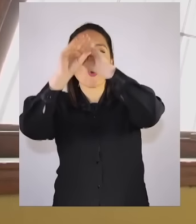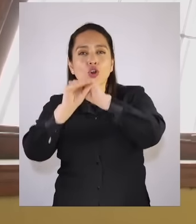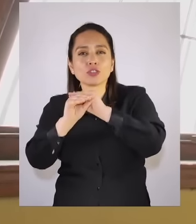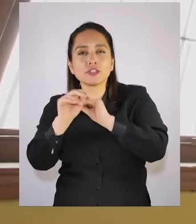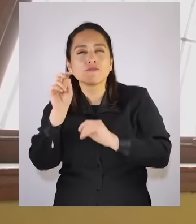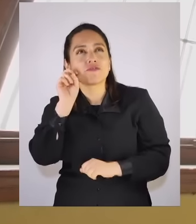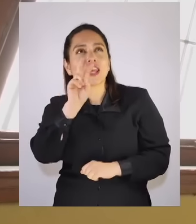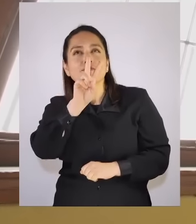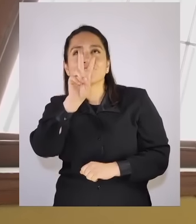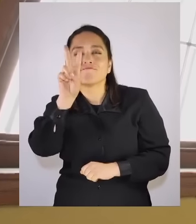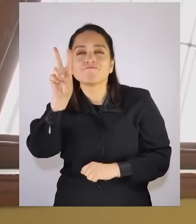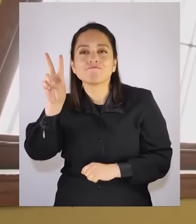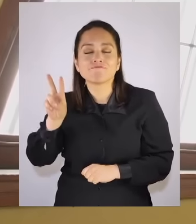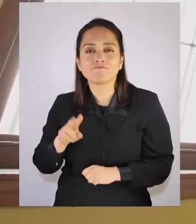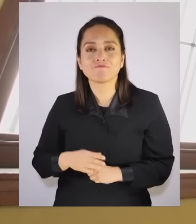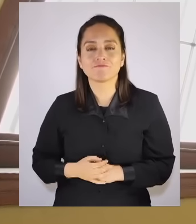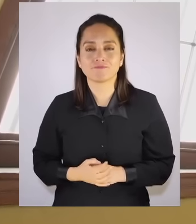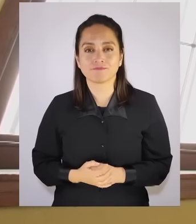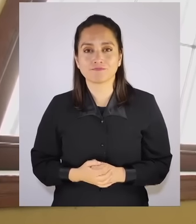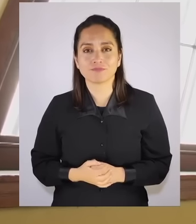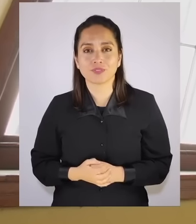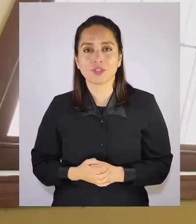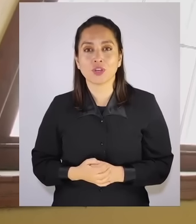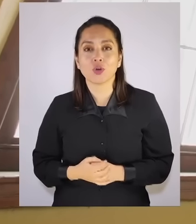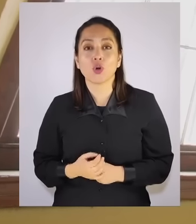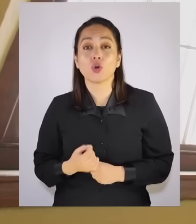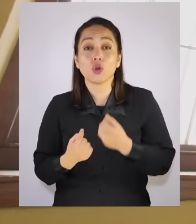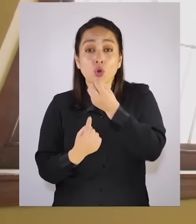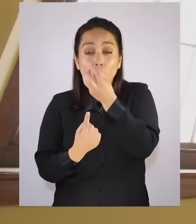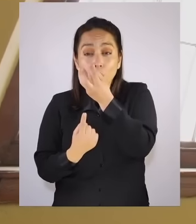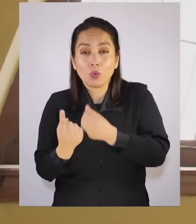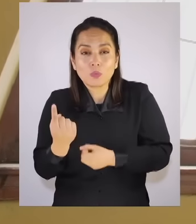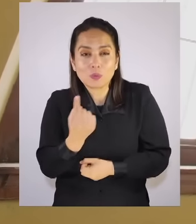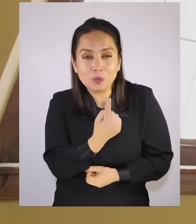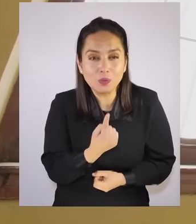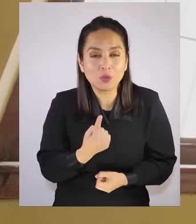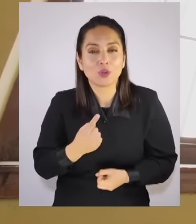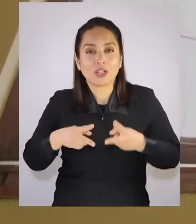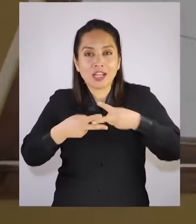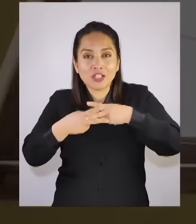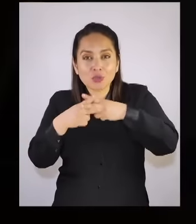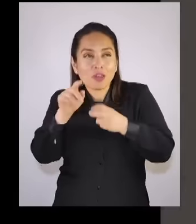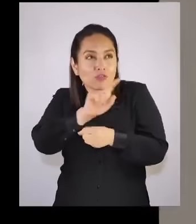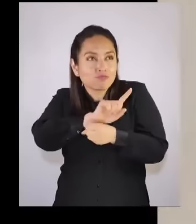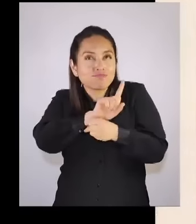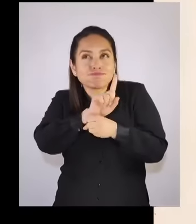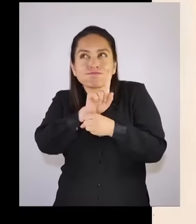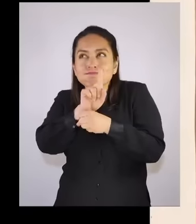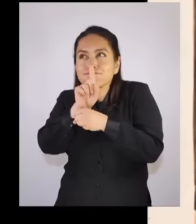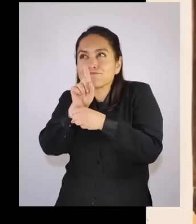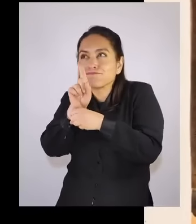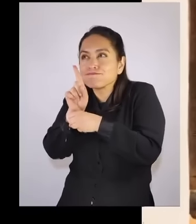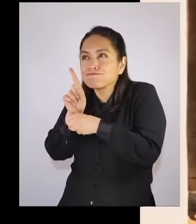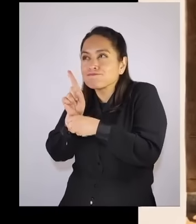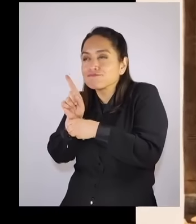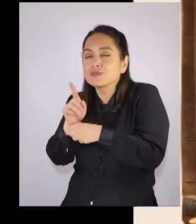probablemente, con a la luz de las velas, con el instrumento de tránsito acá.